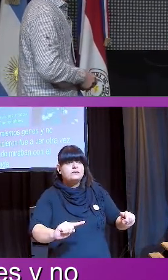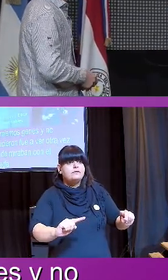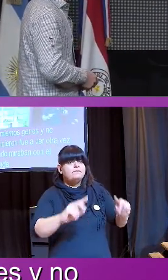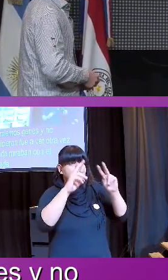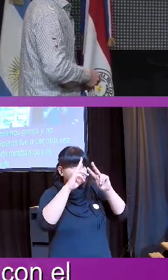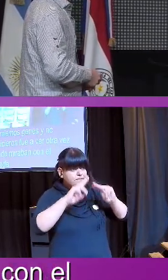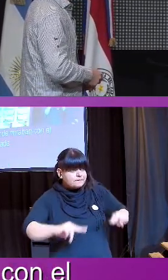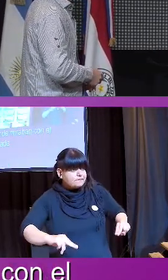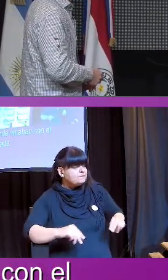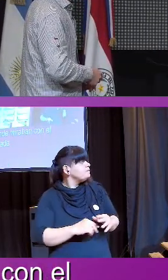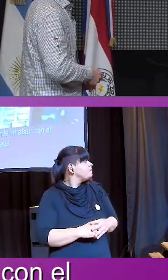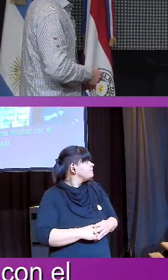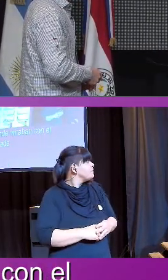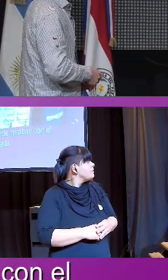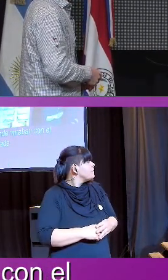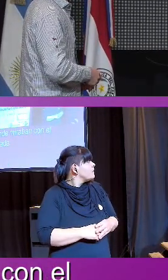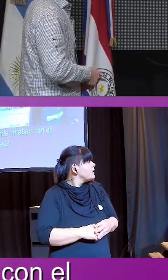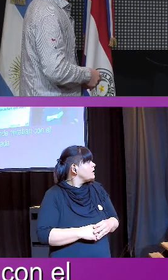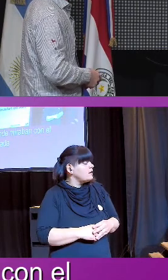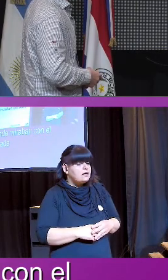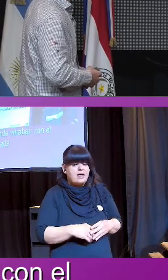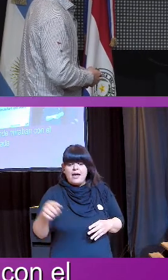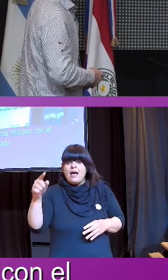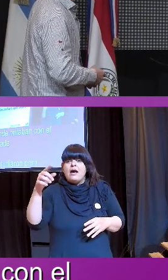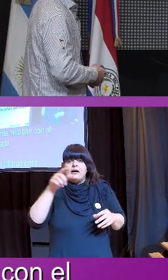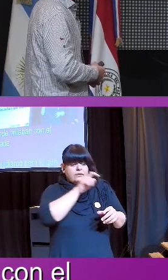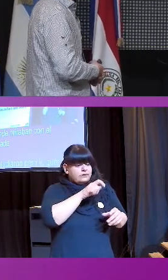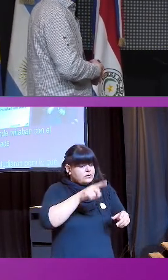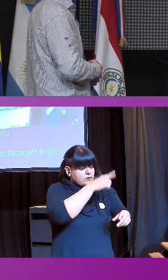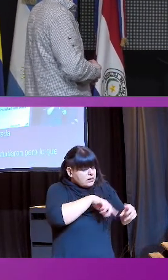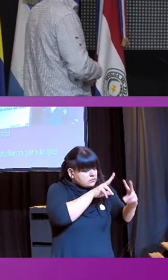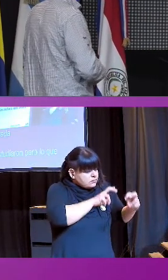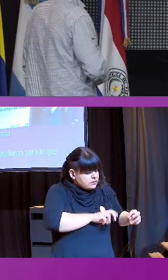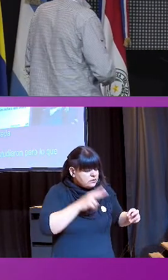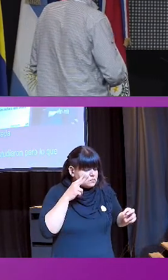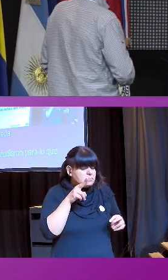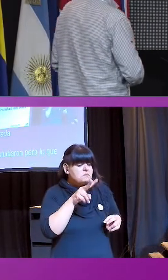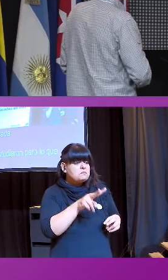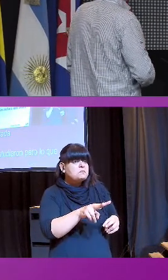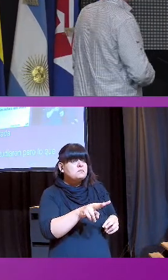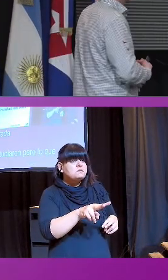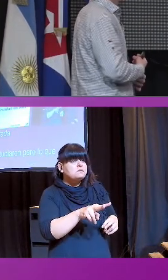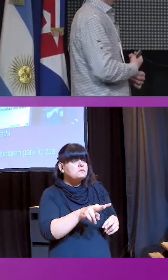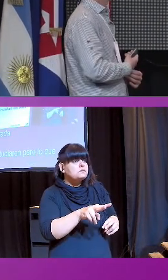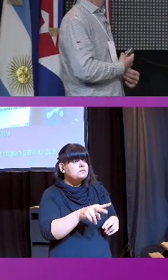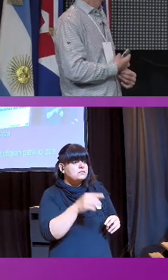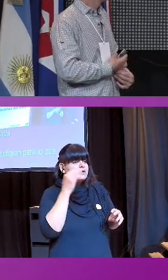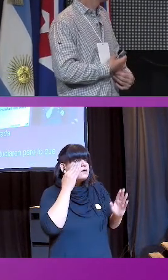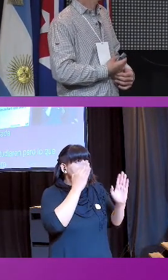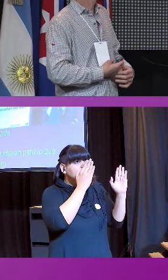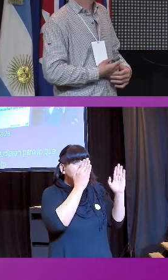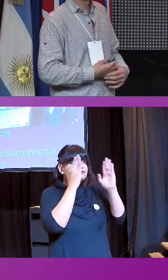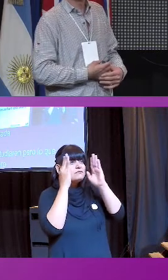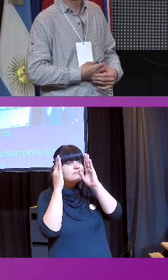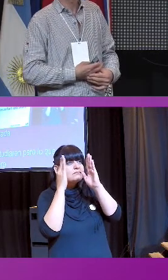Y lo que encontraron, estas distintas cosas que estudiaron, pero lo que encontraron es que La atención preferencial